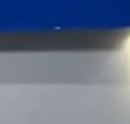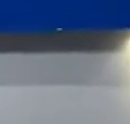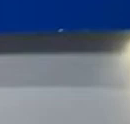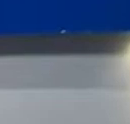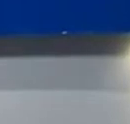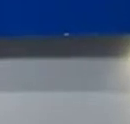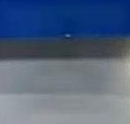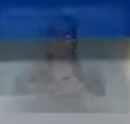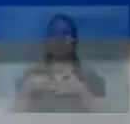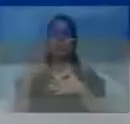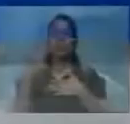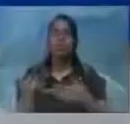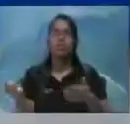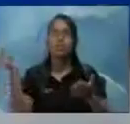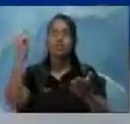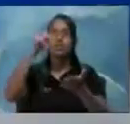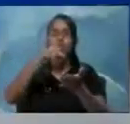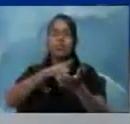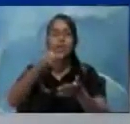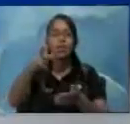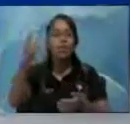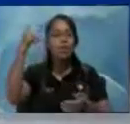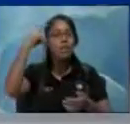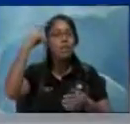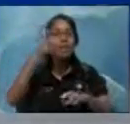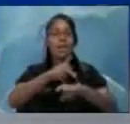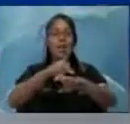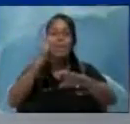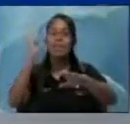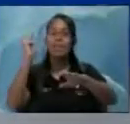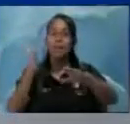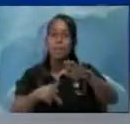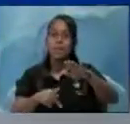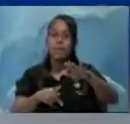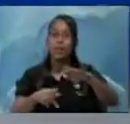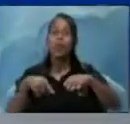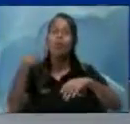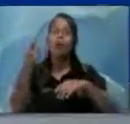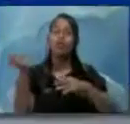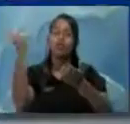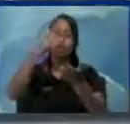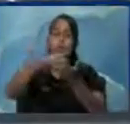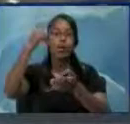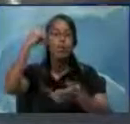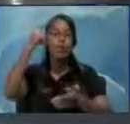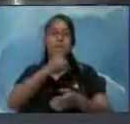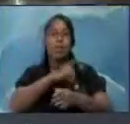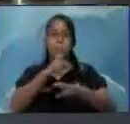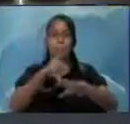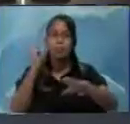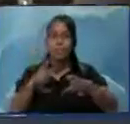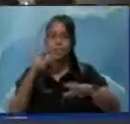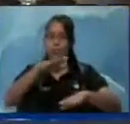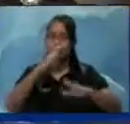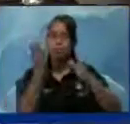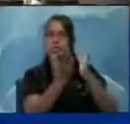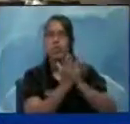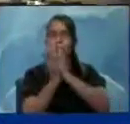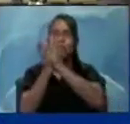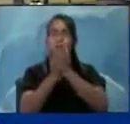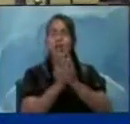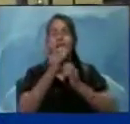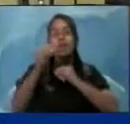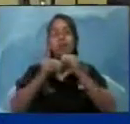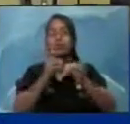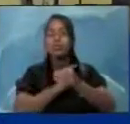llegó el día de Pentecostés cuando llegó cu llegó el día de Pentecostés estamos estudiando Hechos de los